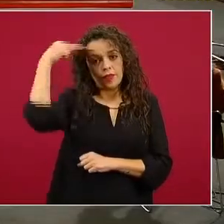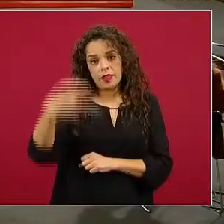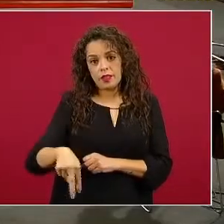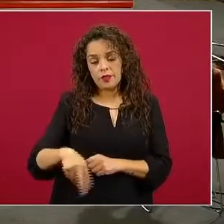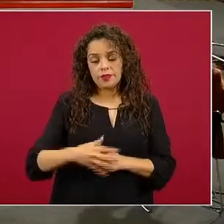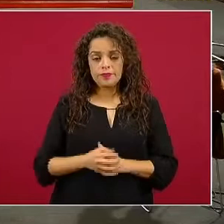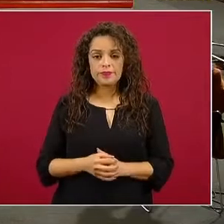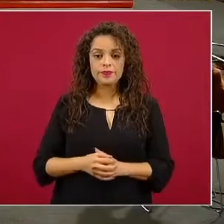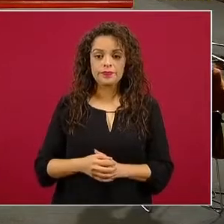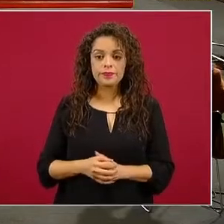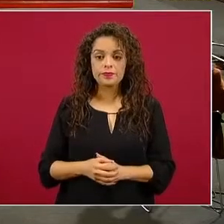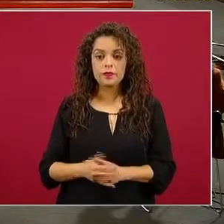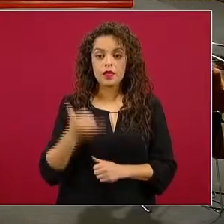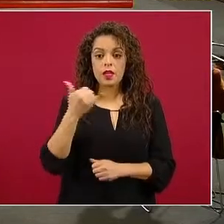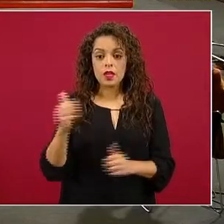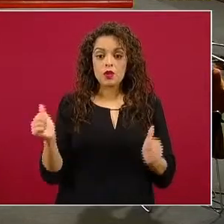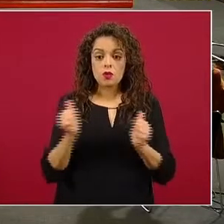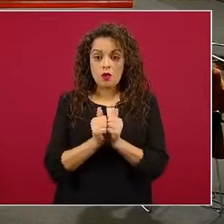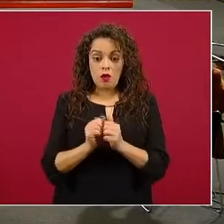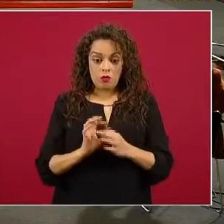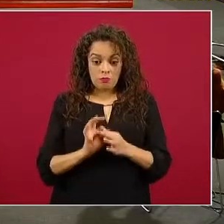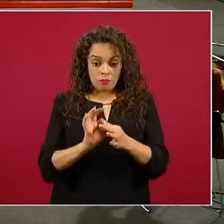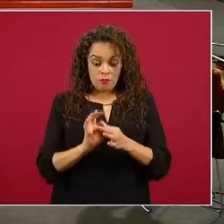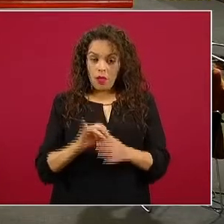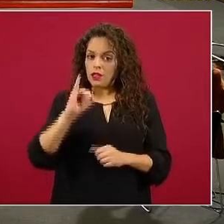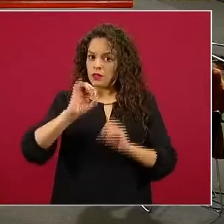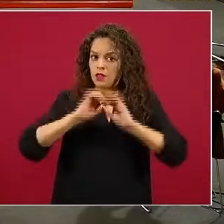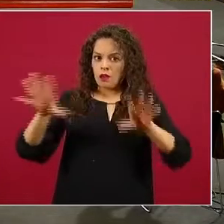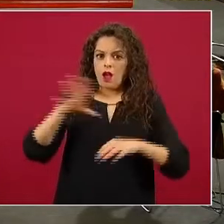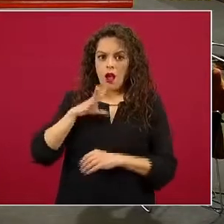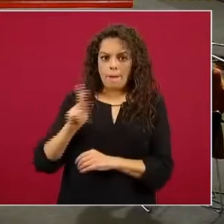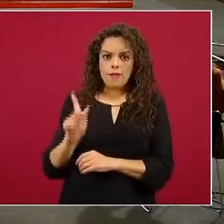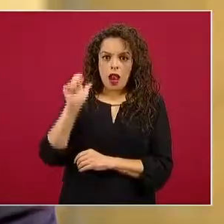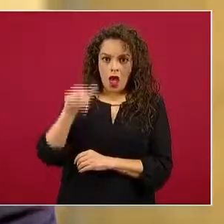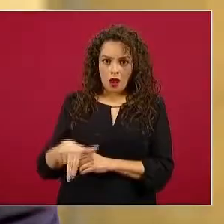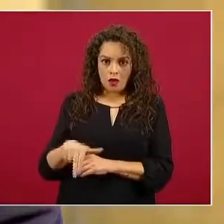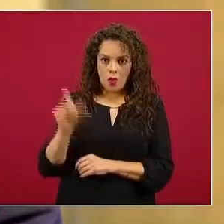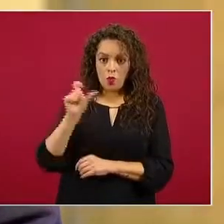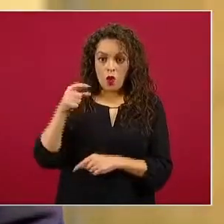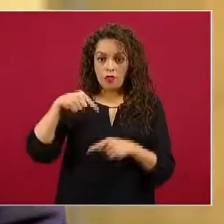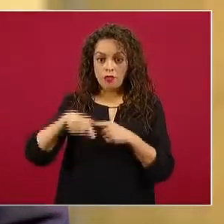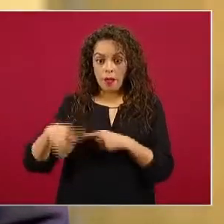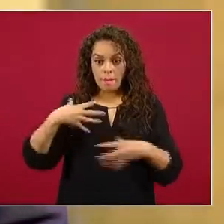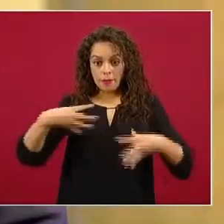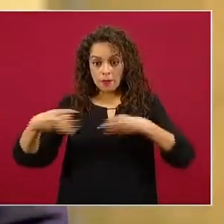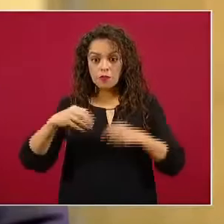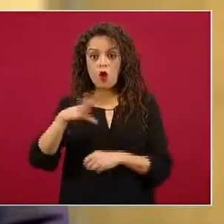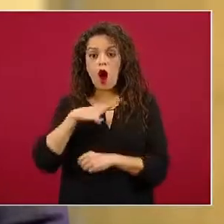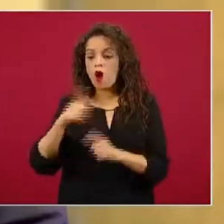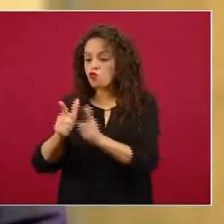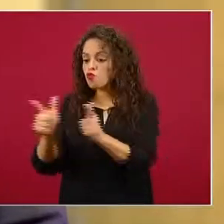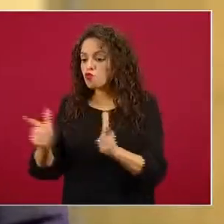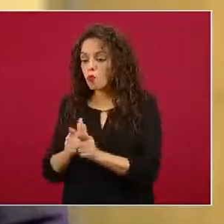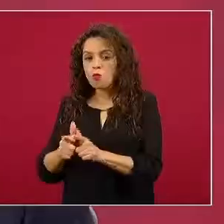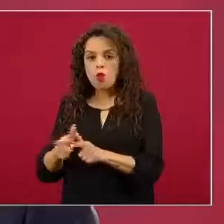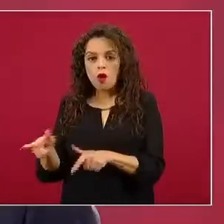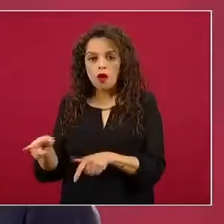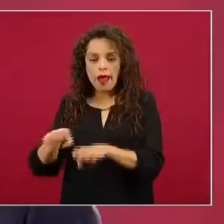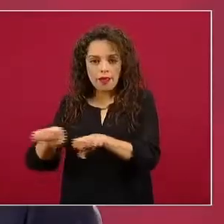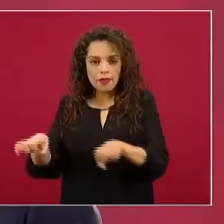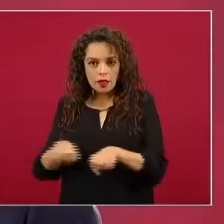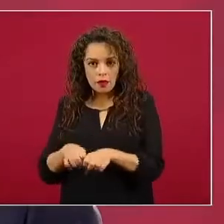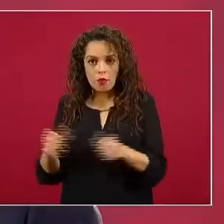Y respecto a la coordinación, por supuesto que hay un plan. Desde que empezó la epidemia se estableció un grupo de trabajo conjunto con